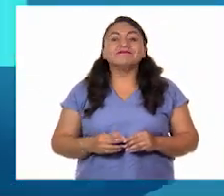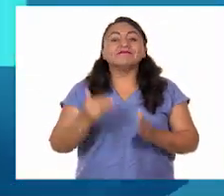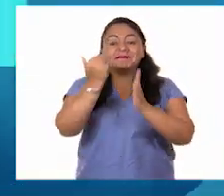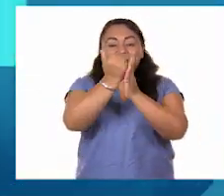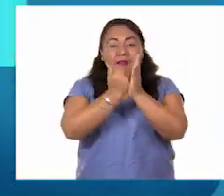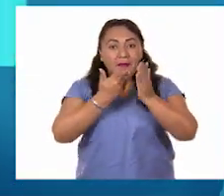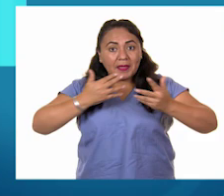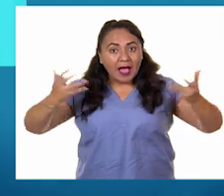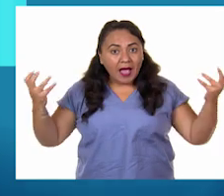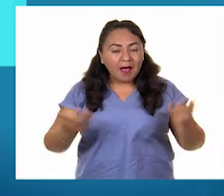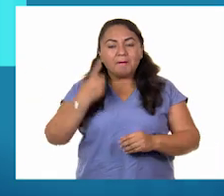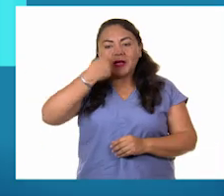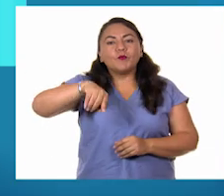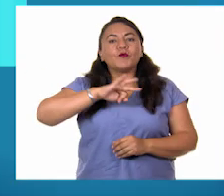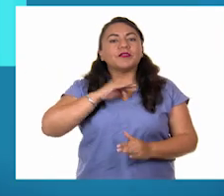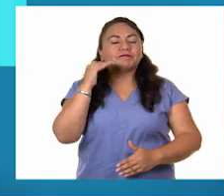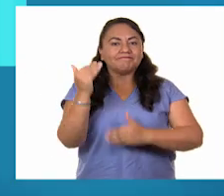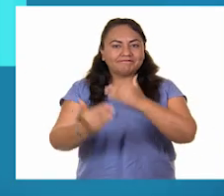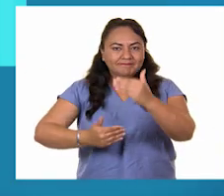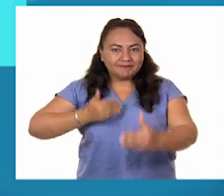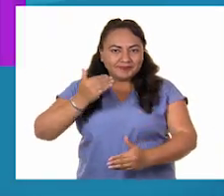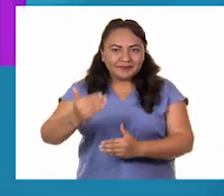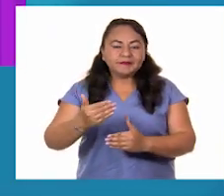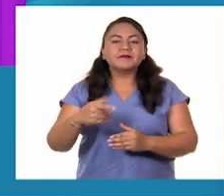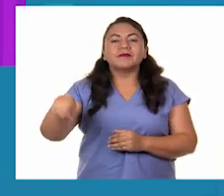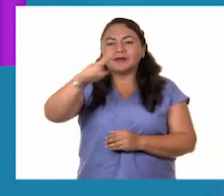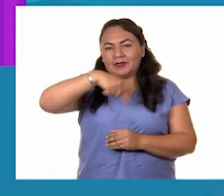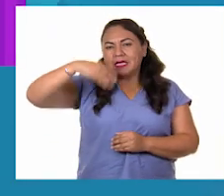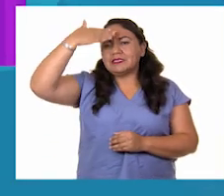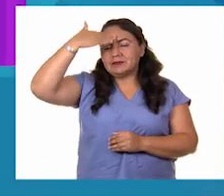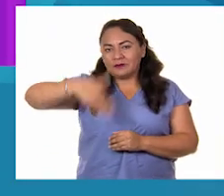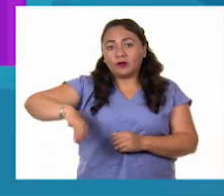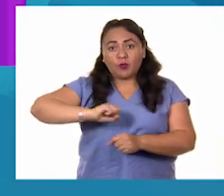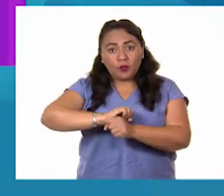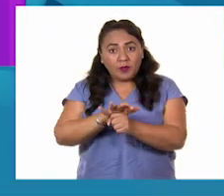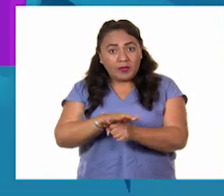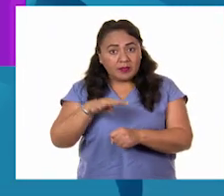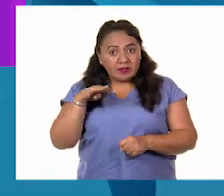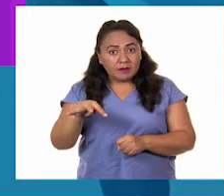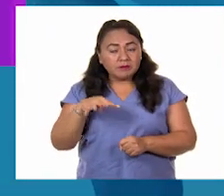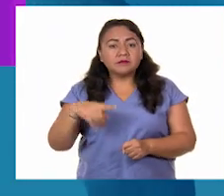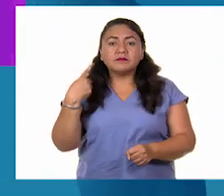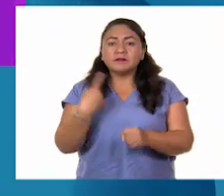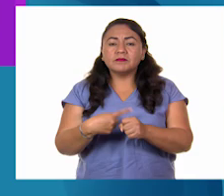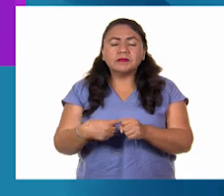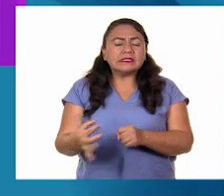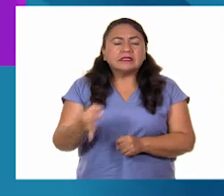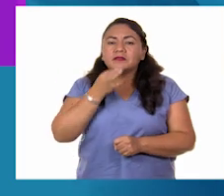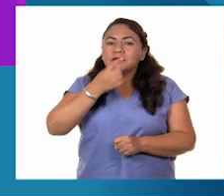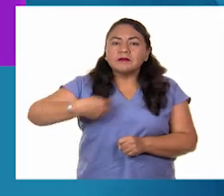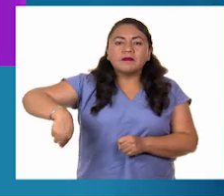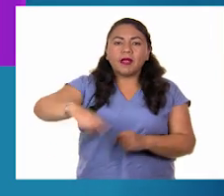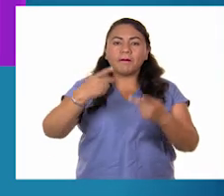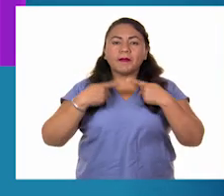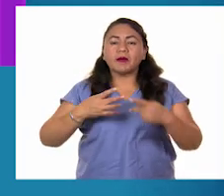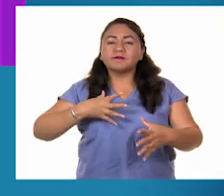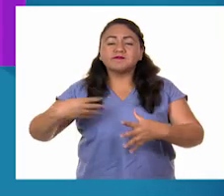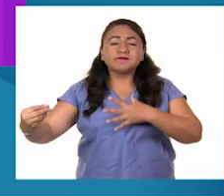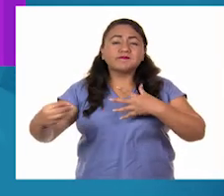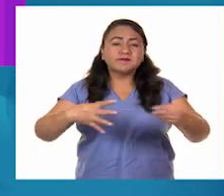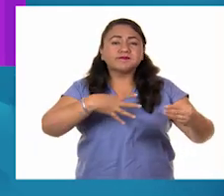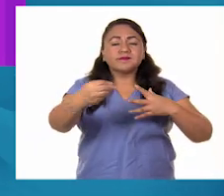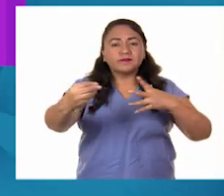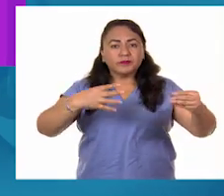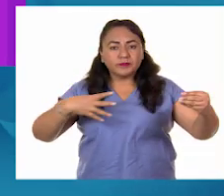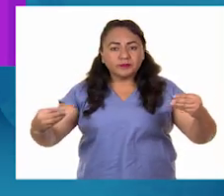Buenas prácticas para seguir adelante. Como todos sabemos, la COVID-19 es una enfermedad que se contagia muy fácilmente entre las